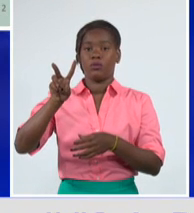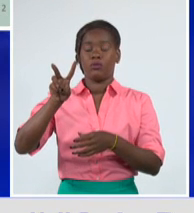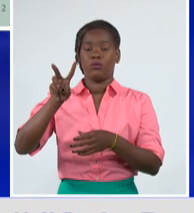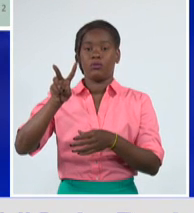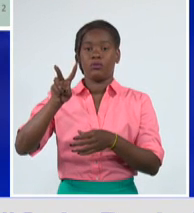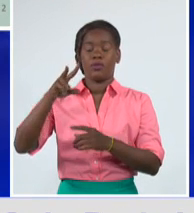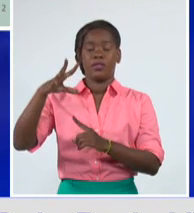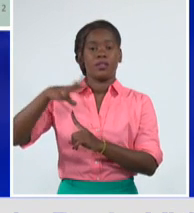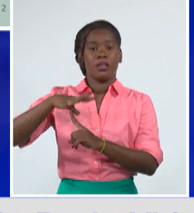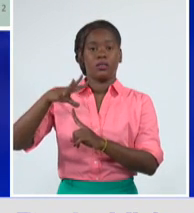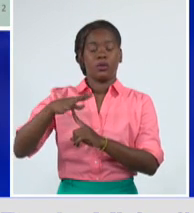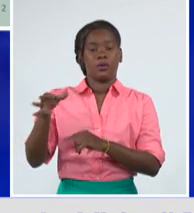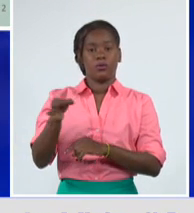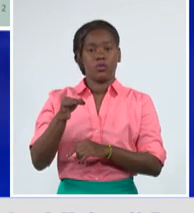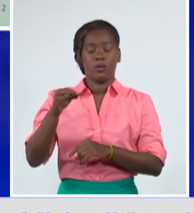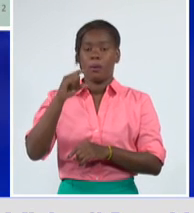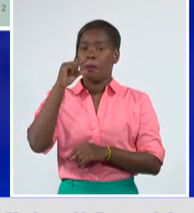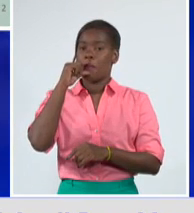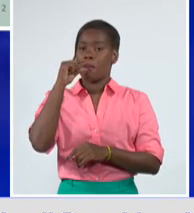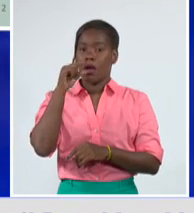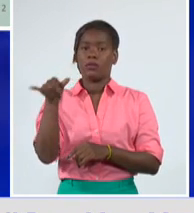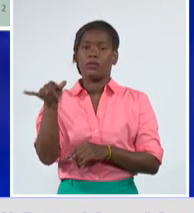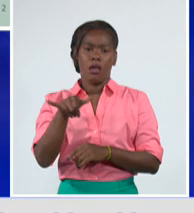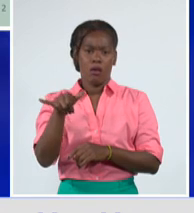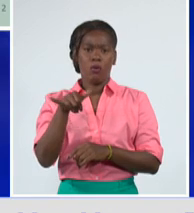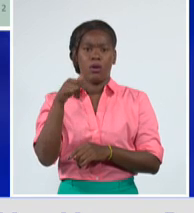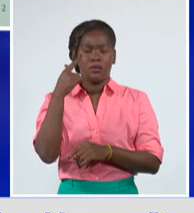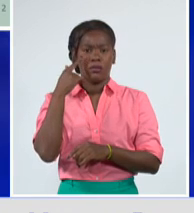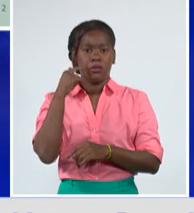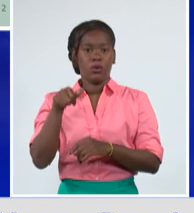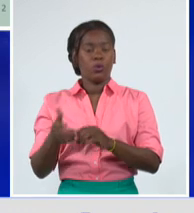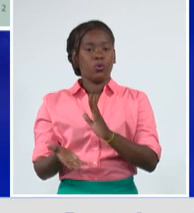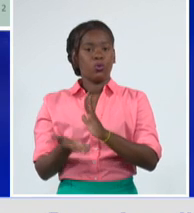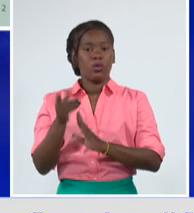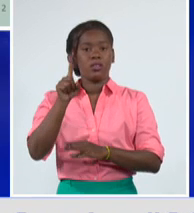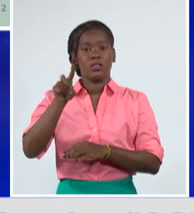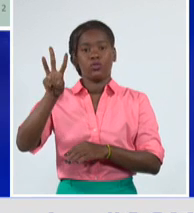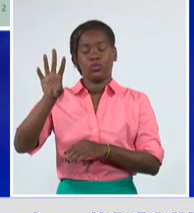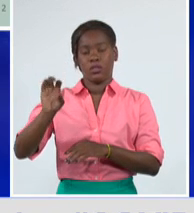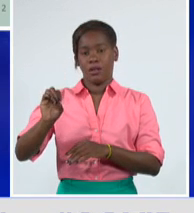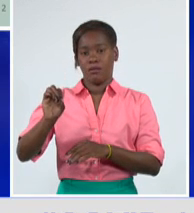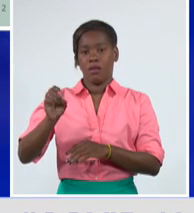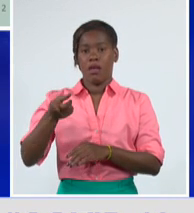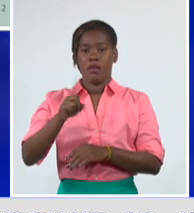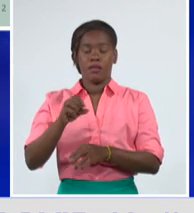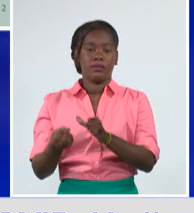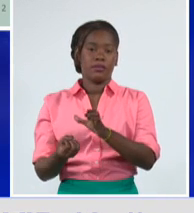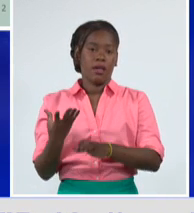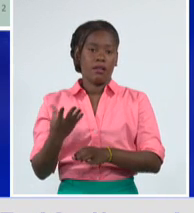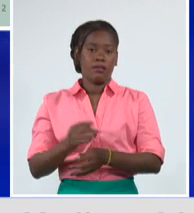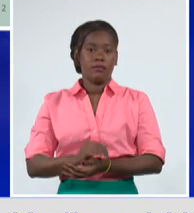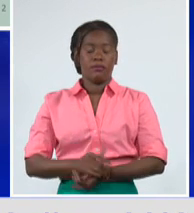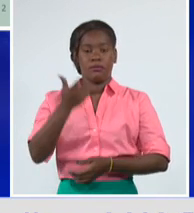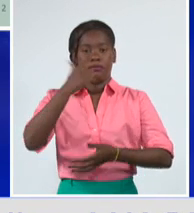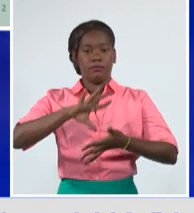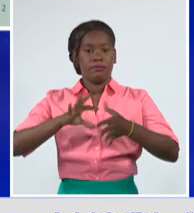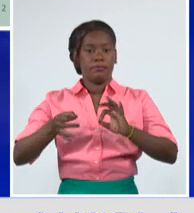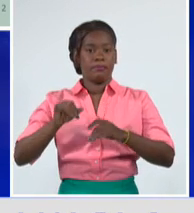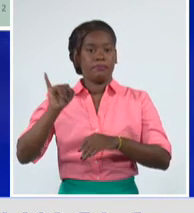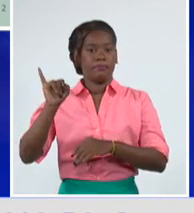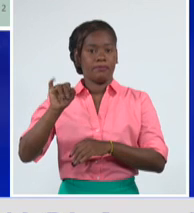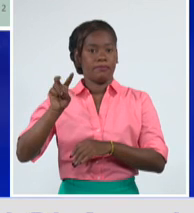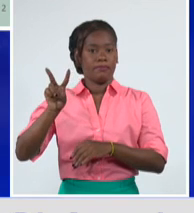Cristóbal. Bauta también con una cifra elevada, 130 en el día de ayer. Artemisa 62, Guira